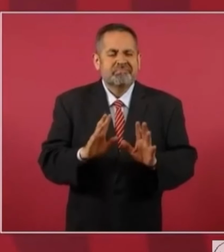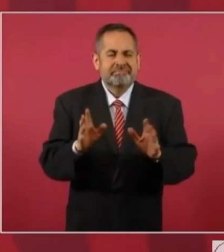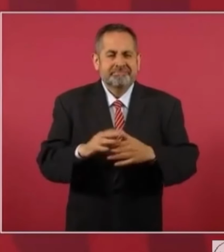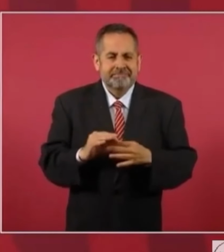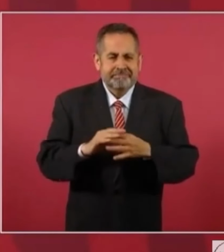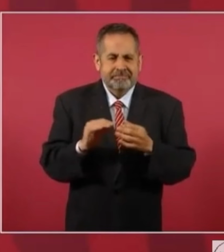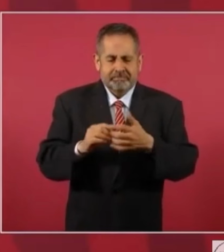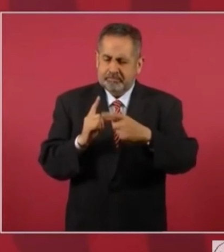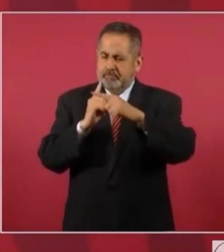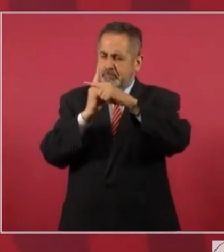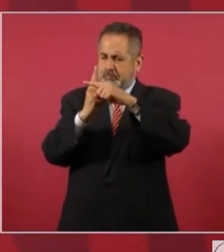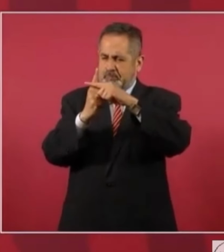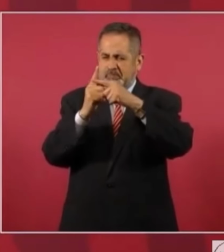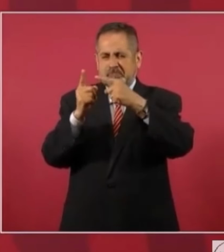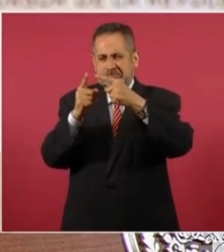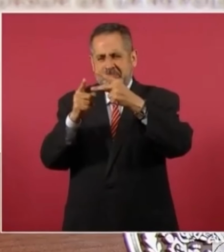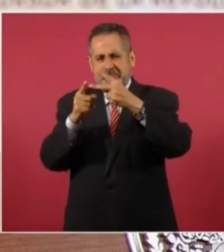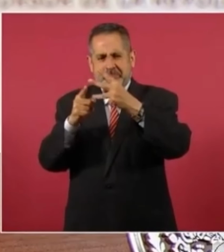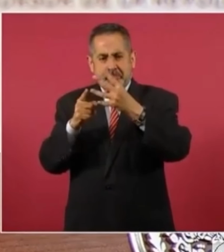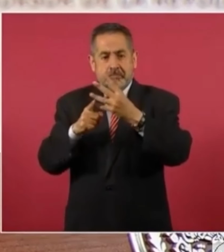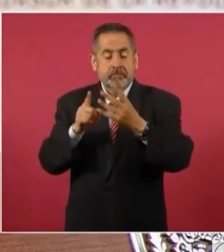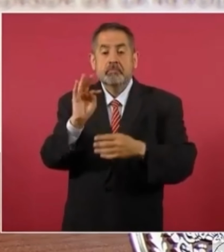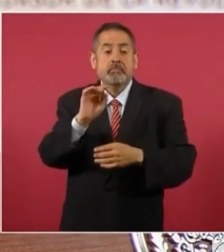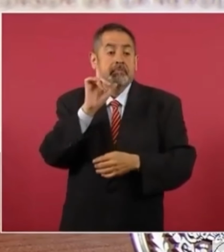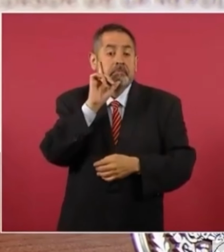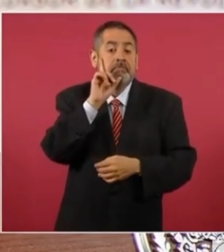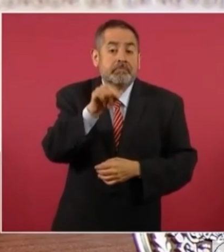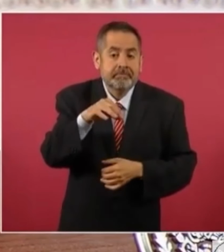quiero hablar de lo positivo porque hay elecciones mañana